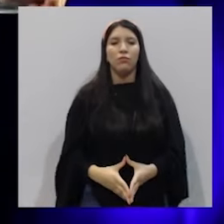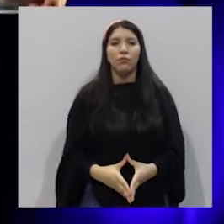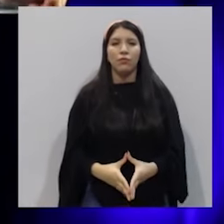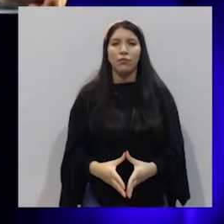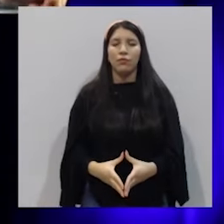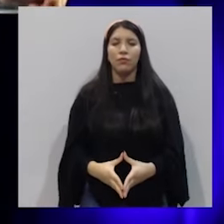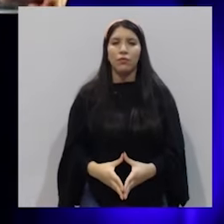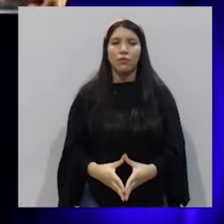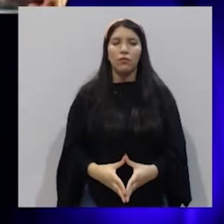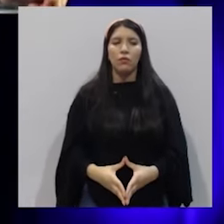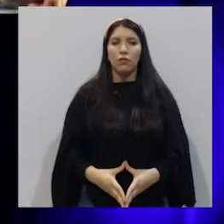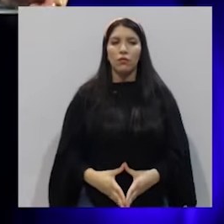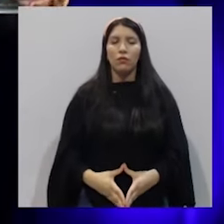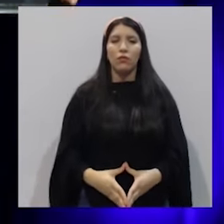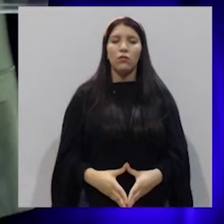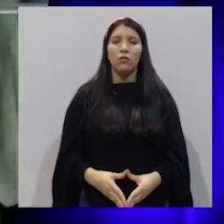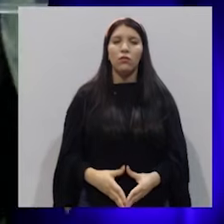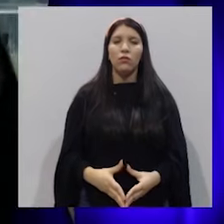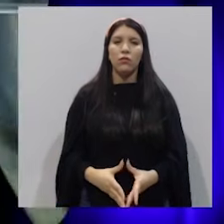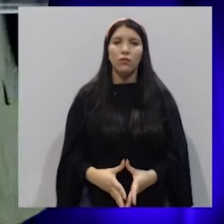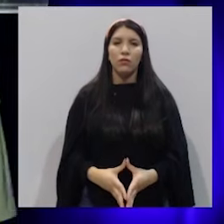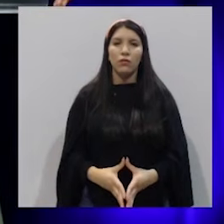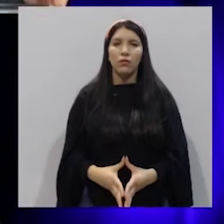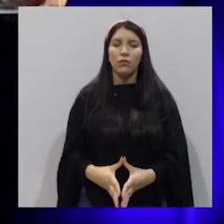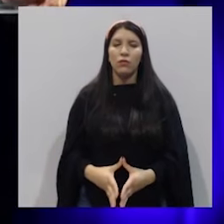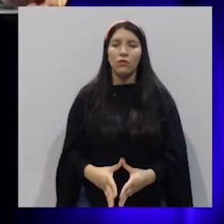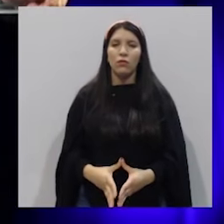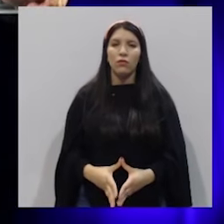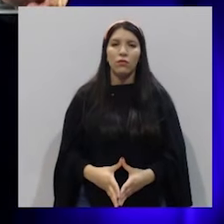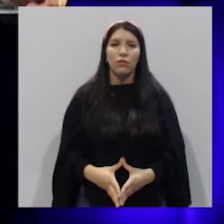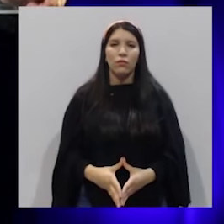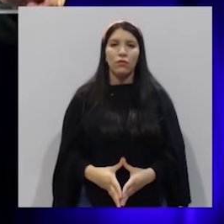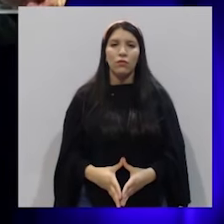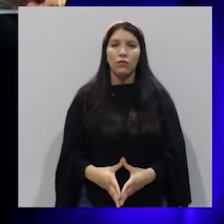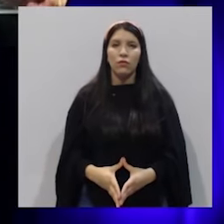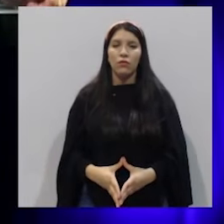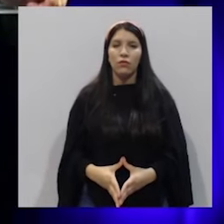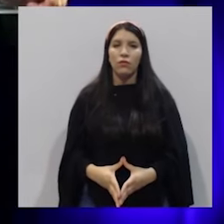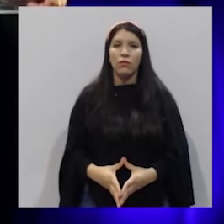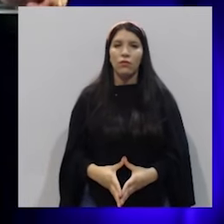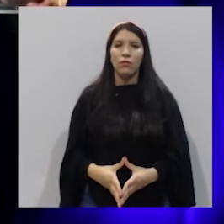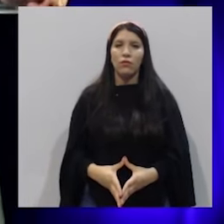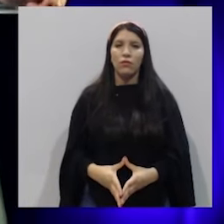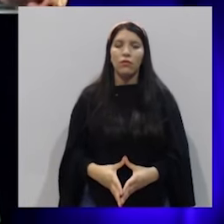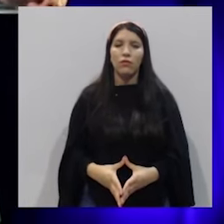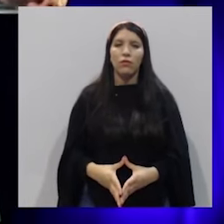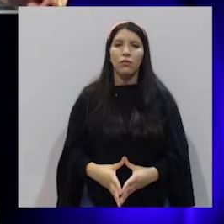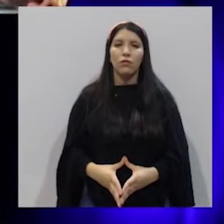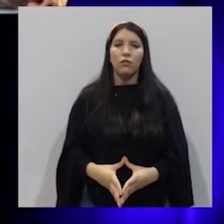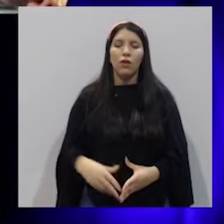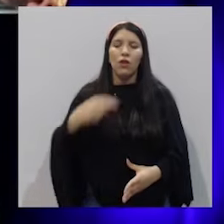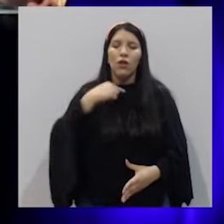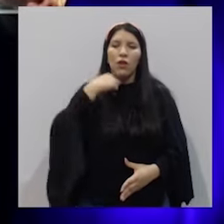hijos de dios y somos parte del reino de dios ya hay una responsabilidad de nuestra parte